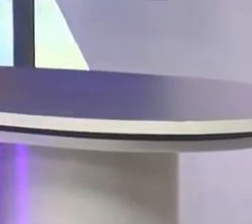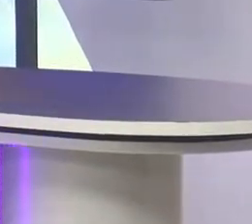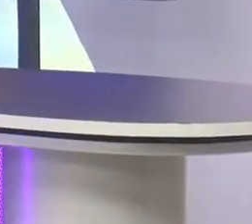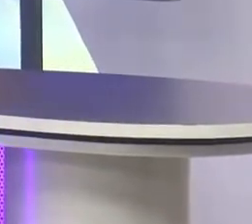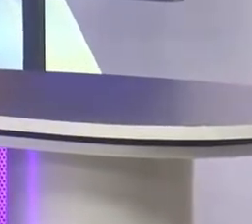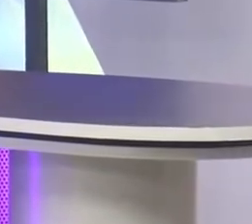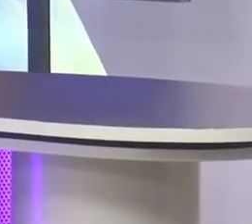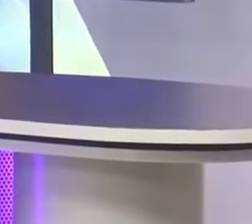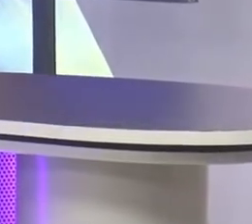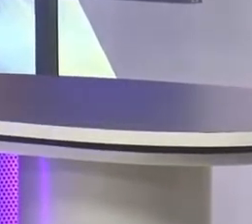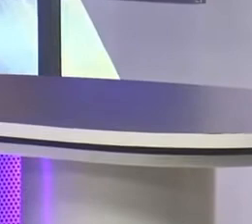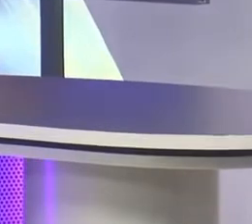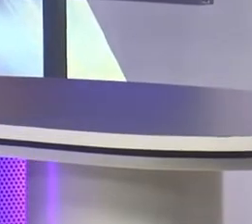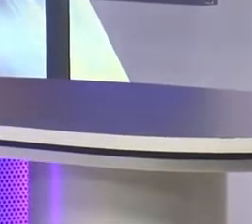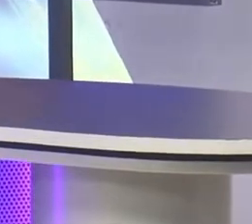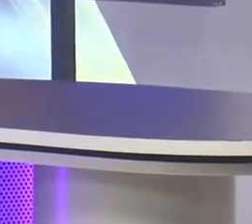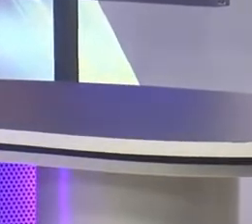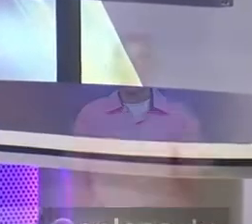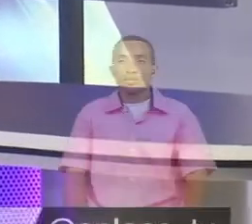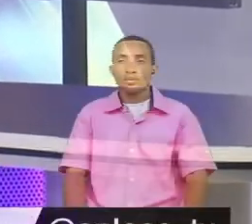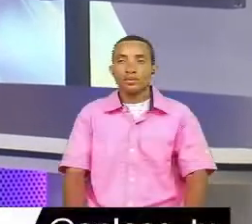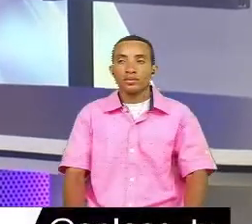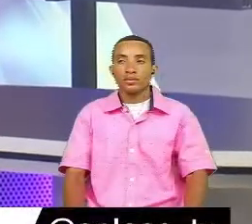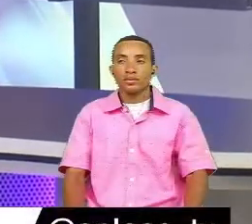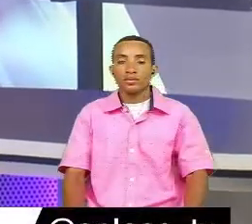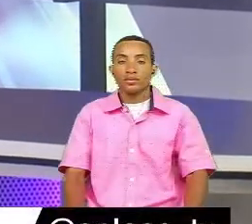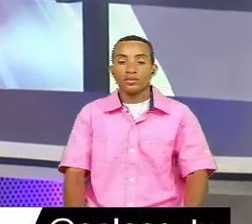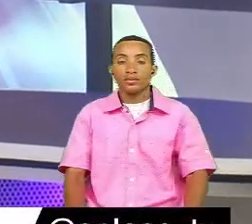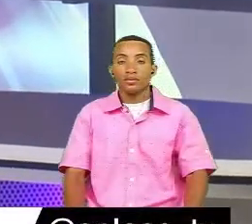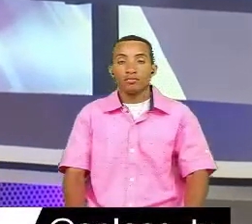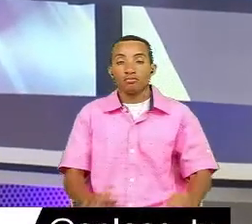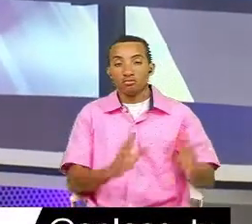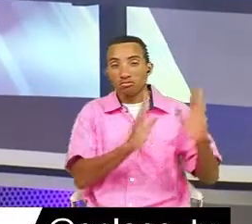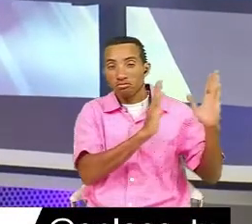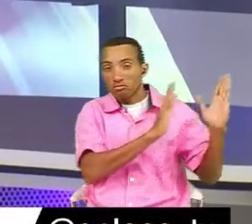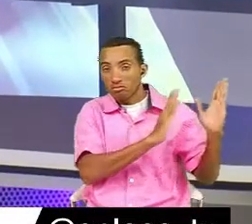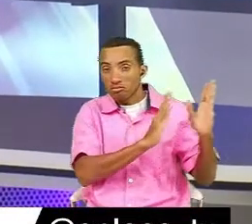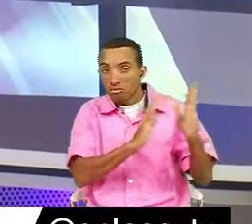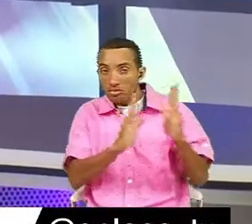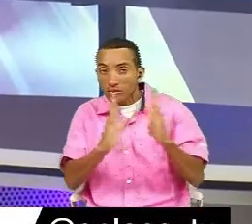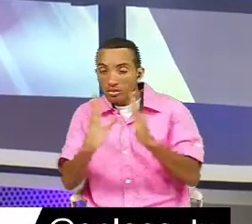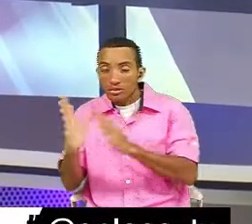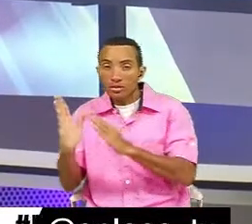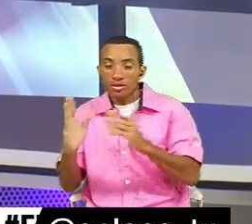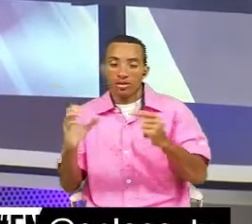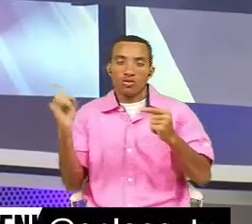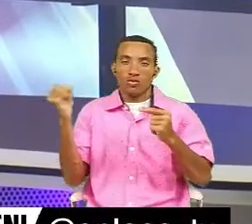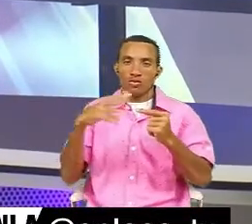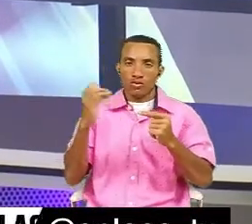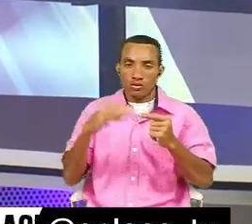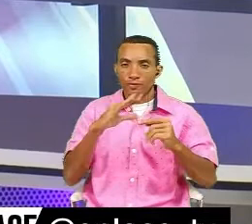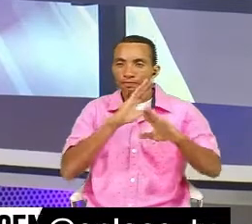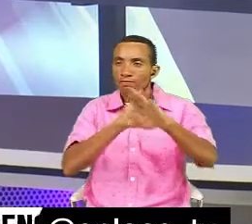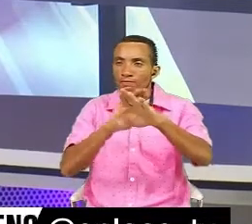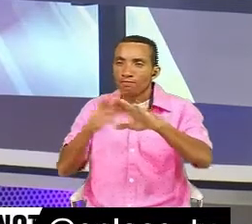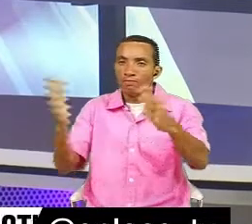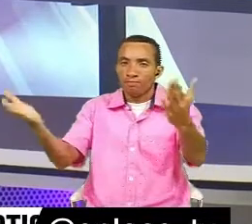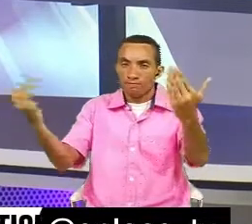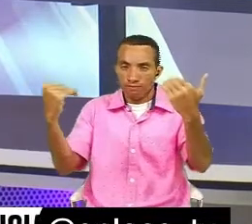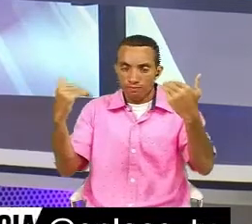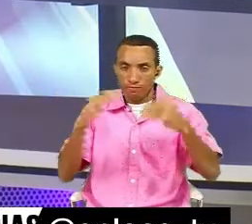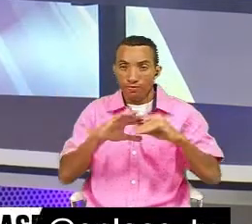Avanza a esta hora ya la etapa final del 13º Foro Educativo Municipal convocado por la Secretaría de Educación de Barranca